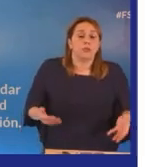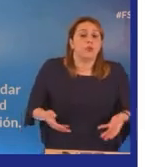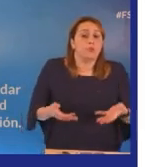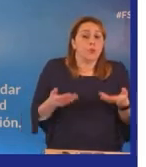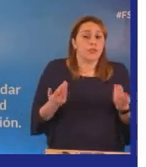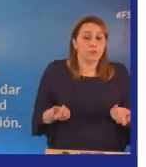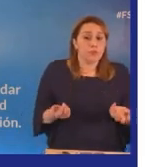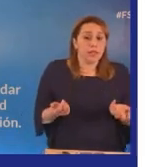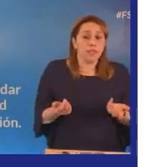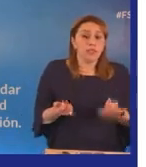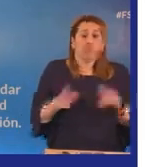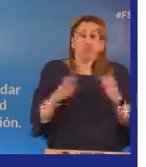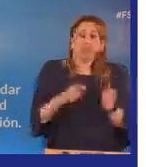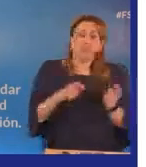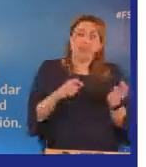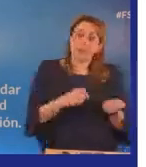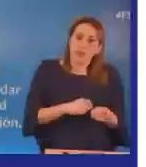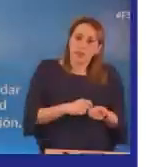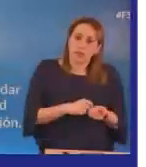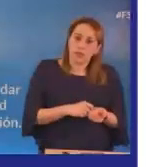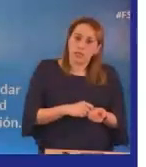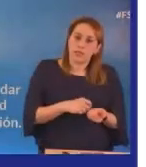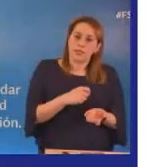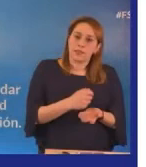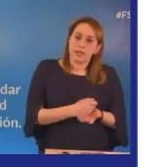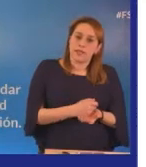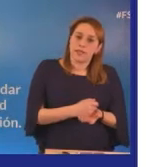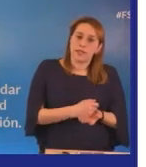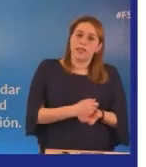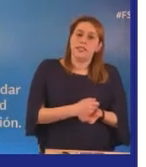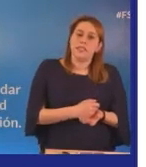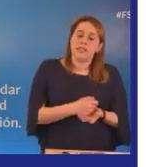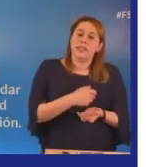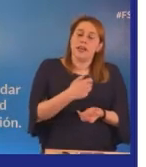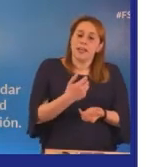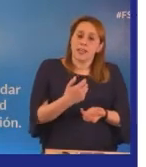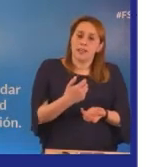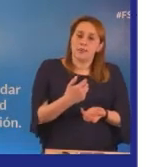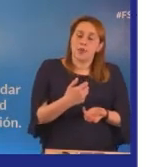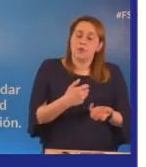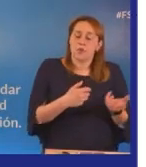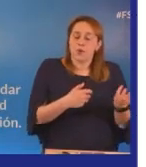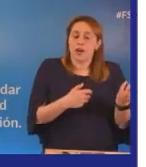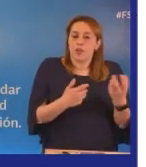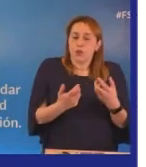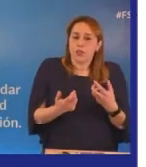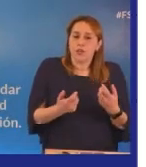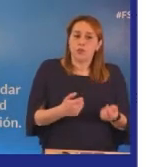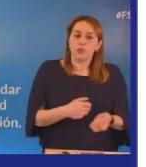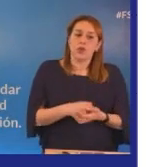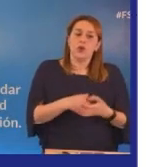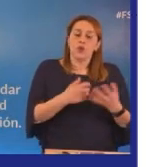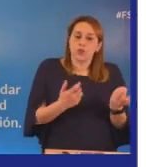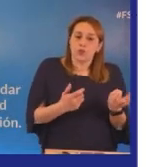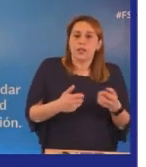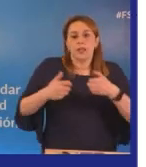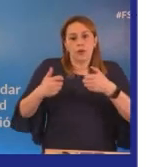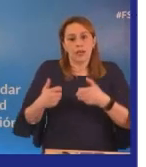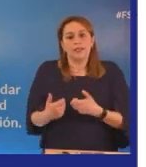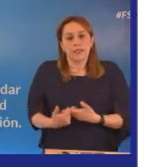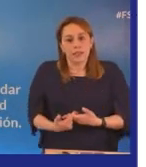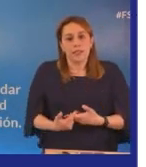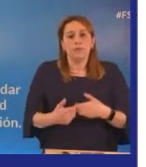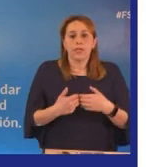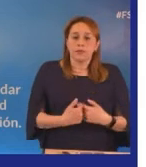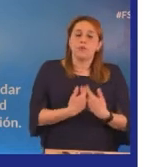no se puede poner de pie, entonces yo adapto las actividades, ya sean como aeróbicos o yoga, que lo